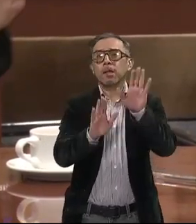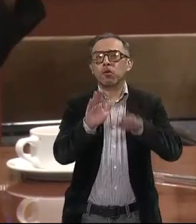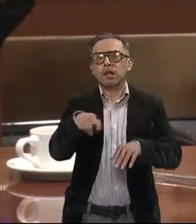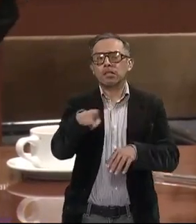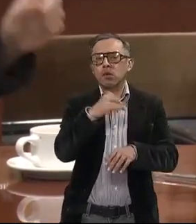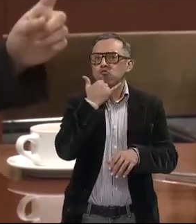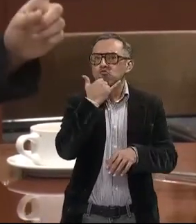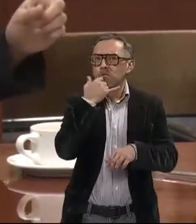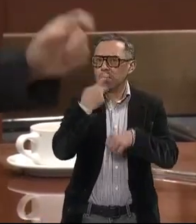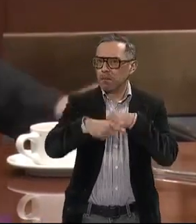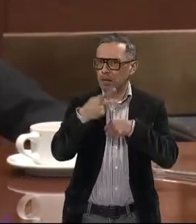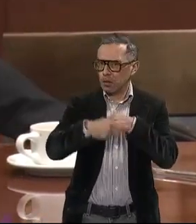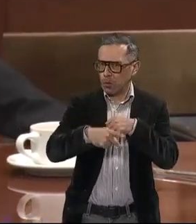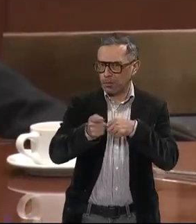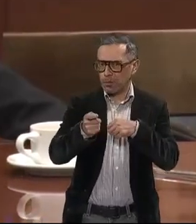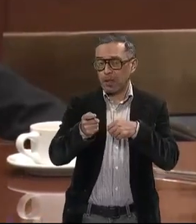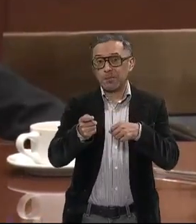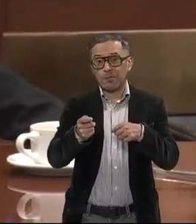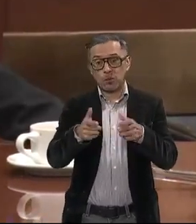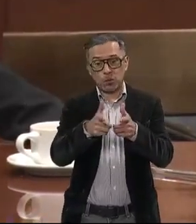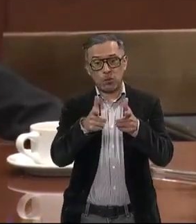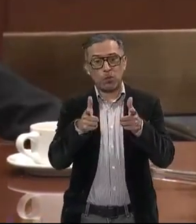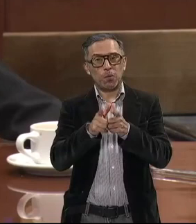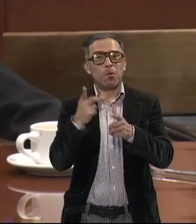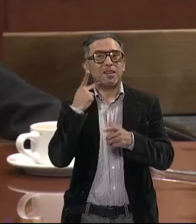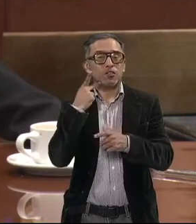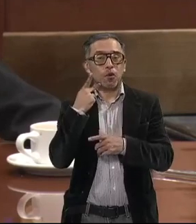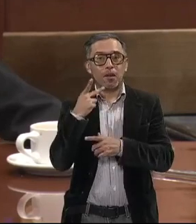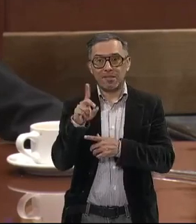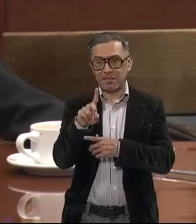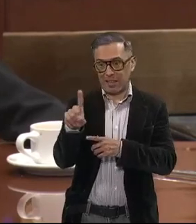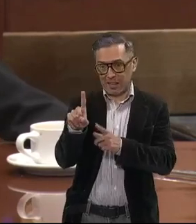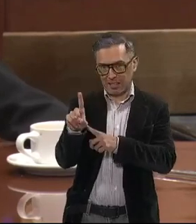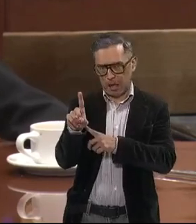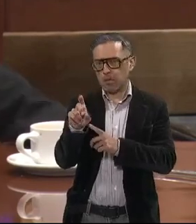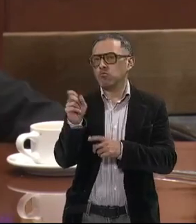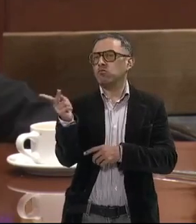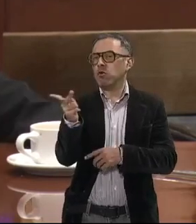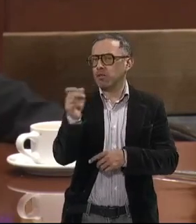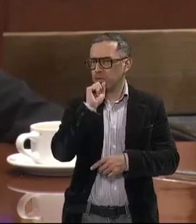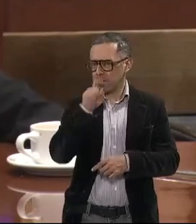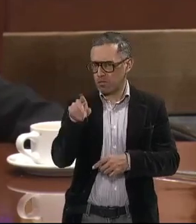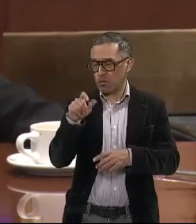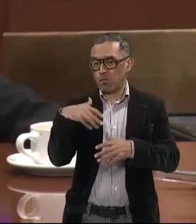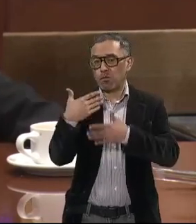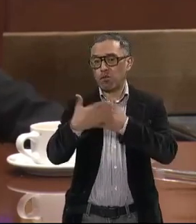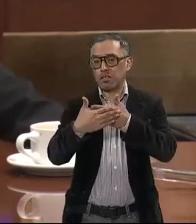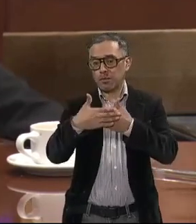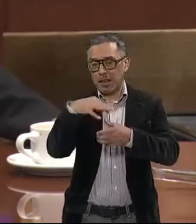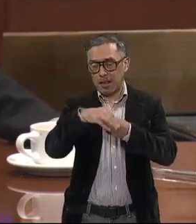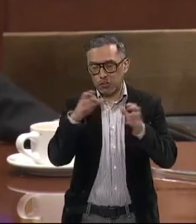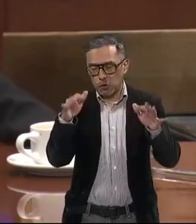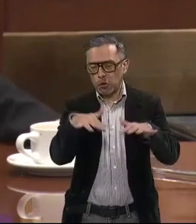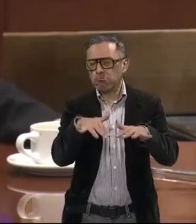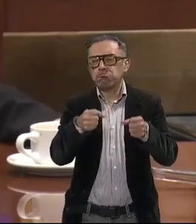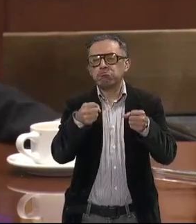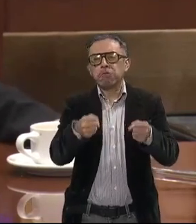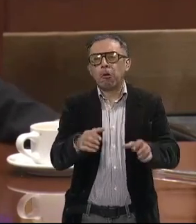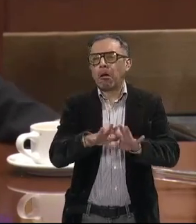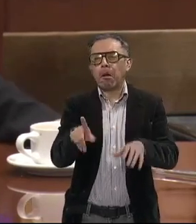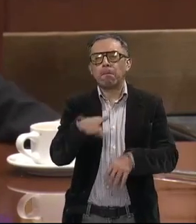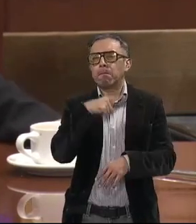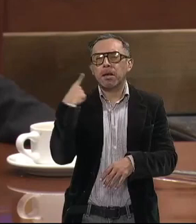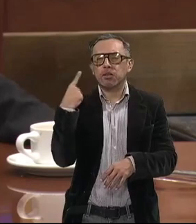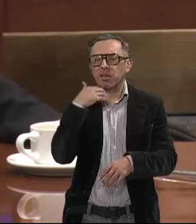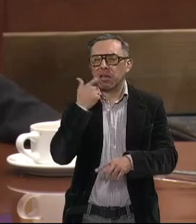derecha, incluyéndolos, buscan descalificar las próximas elecciones que, por cierto, tienen perdidas. Solo quieren